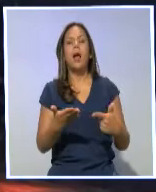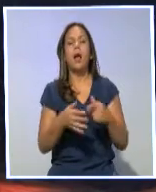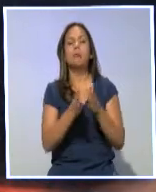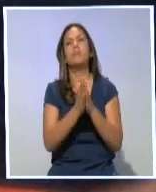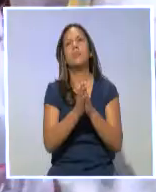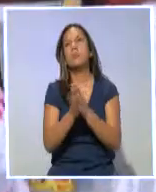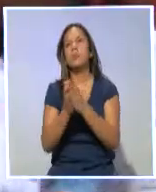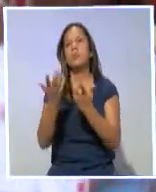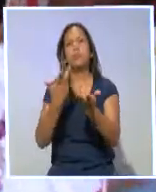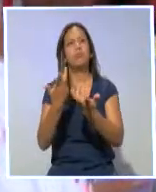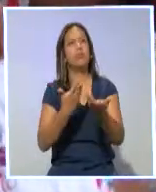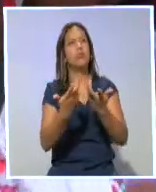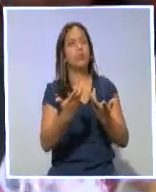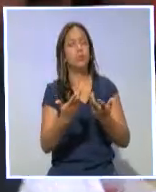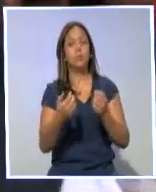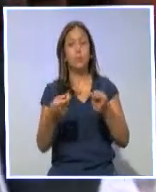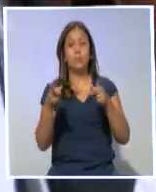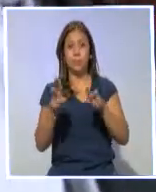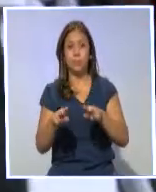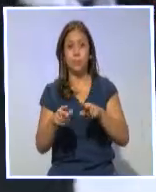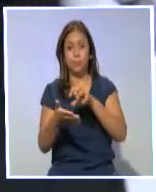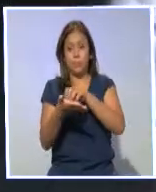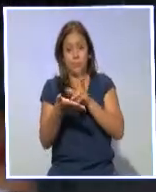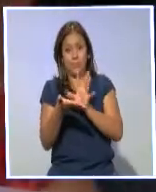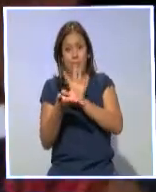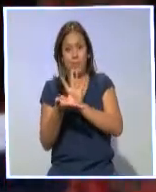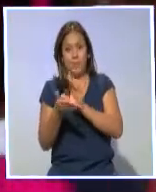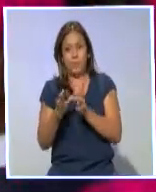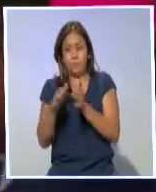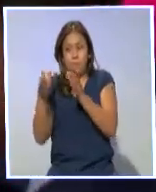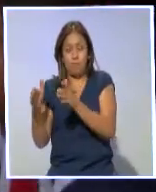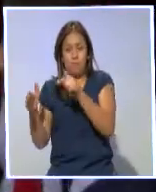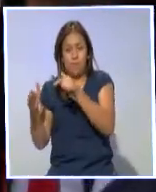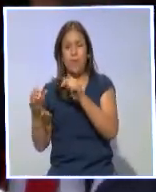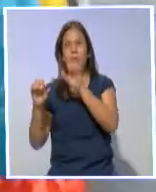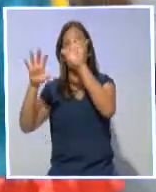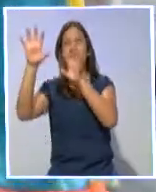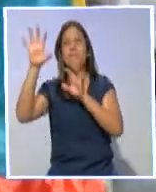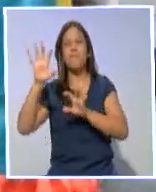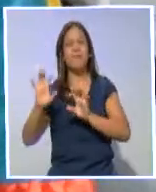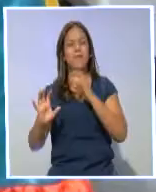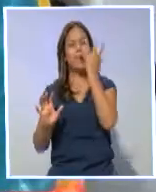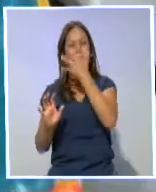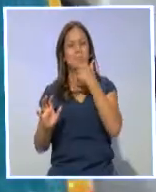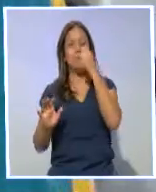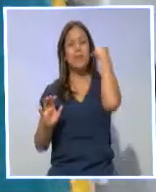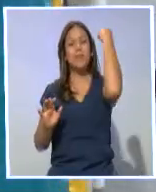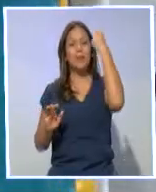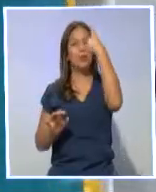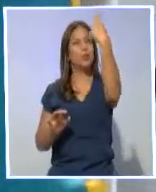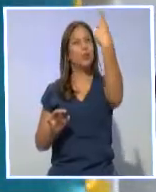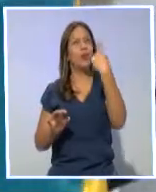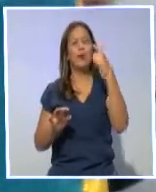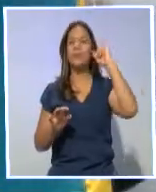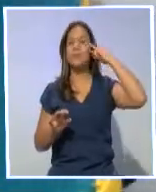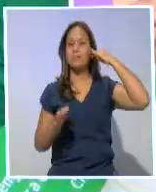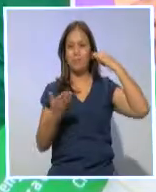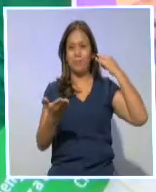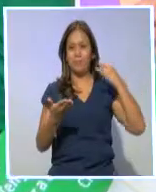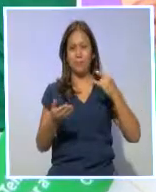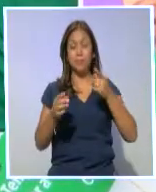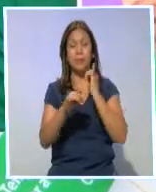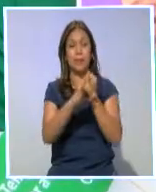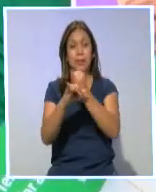la actualidad. Desde otro espacio de la Asamblea, en cambio, se desarrolló una feria denominada Derechos y Sueños de Niñas, en donde las